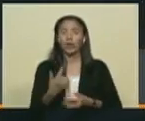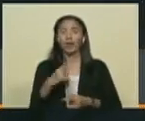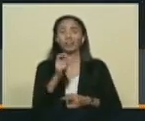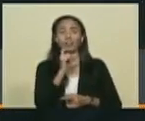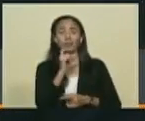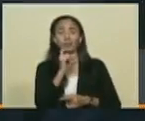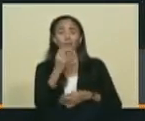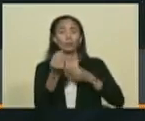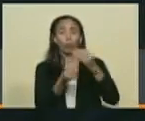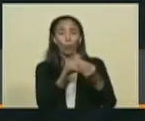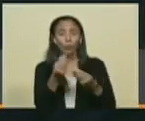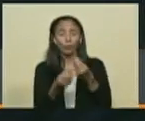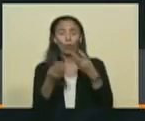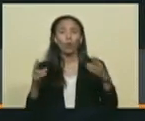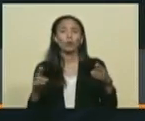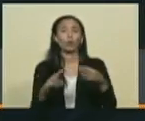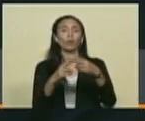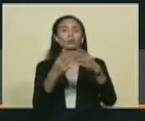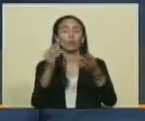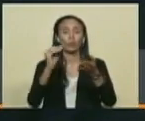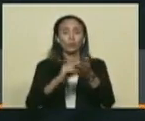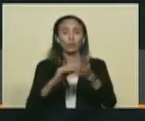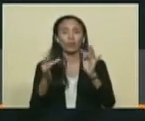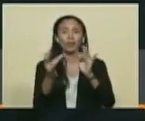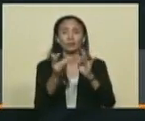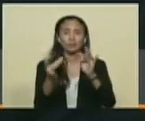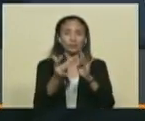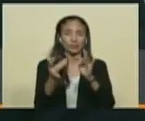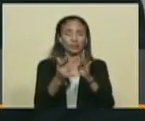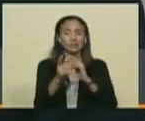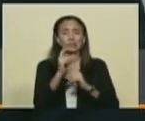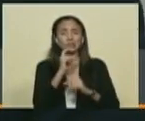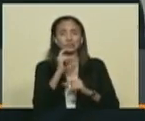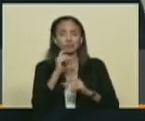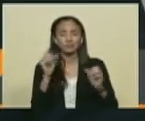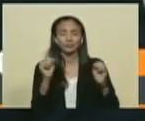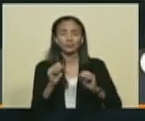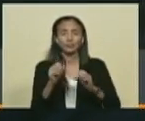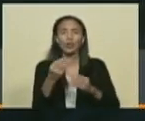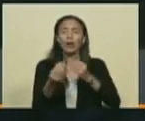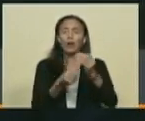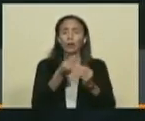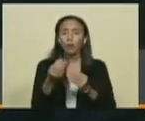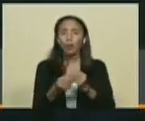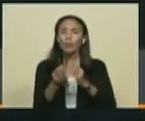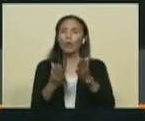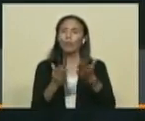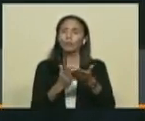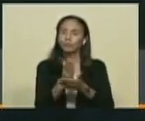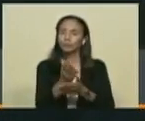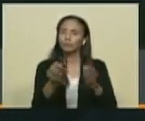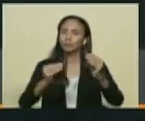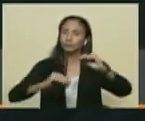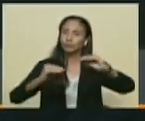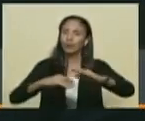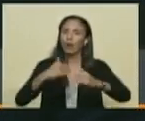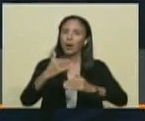difícil constatar avances significativos que se han producido entre las